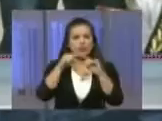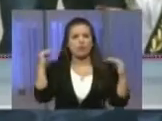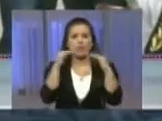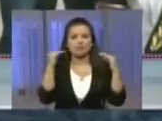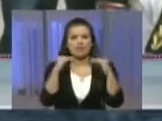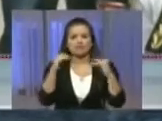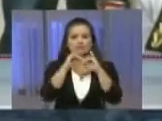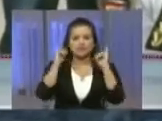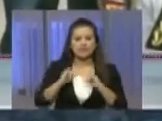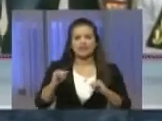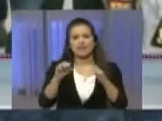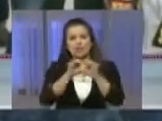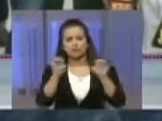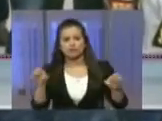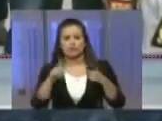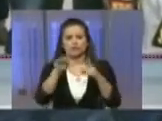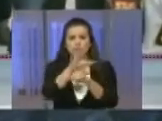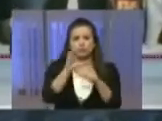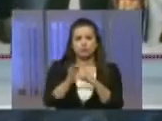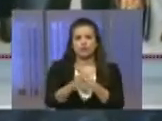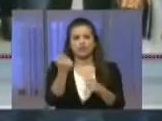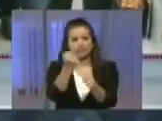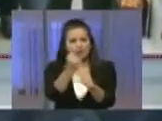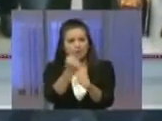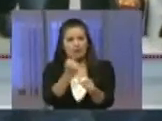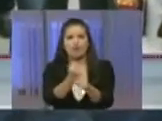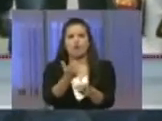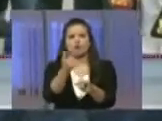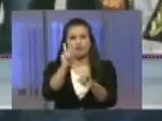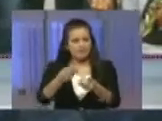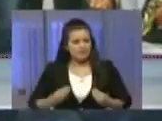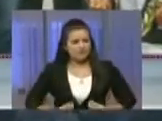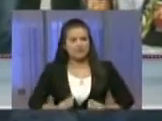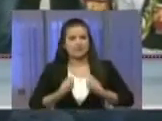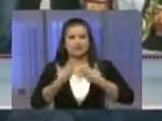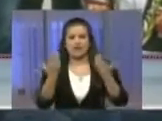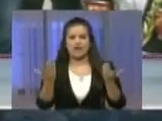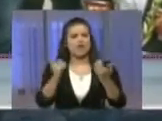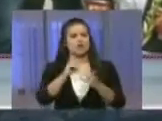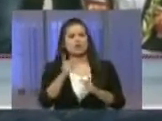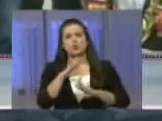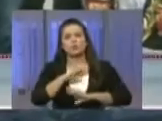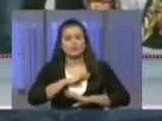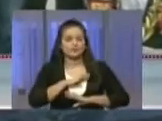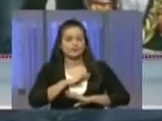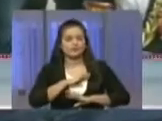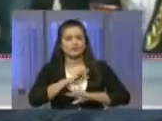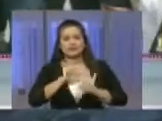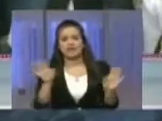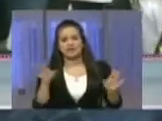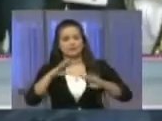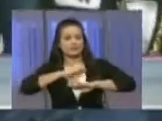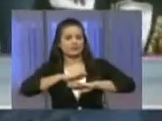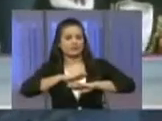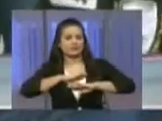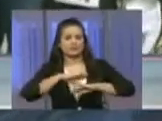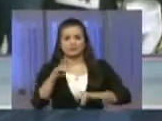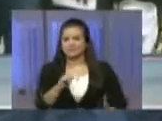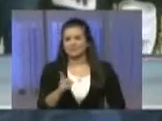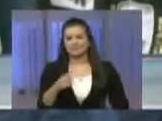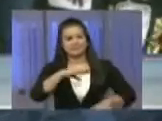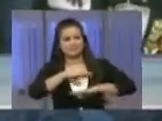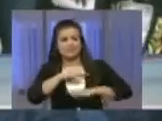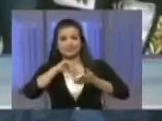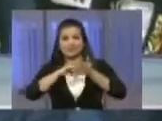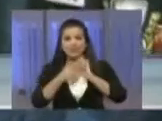para la educación para la cultura para el trabajo para la vida no nos conformemos quien se conforma con lo que tiene se